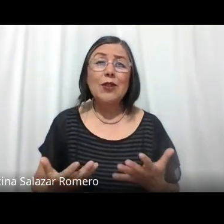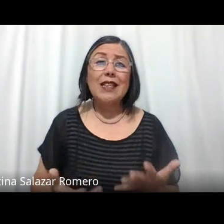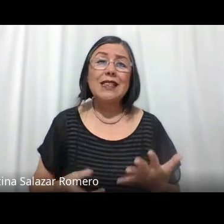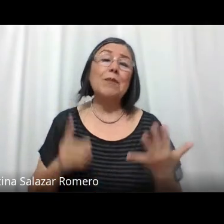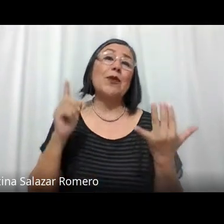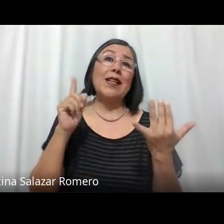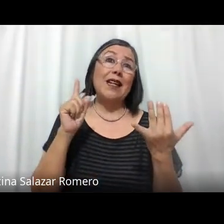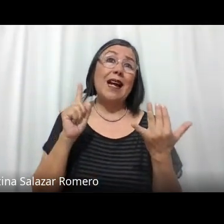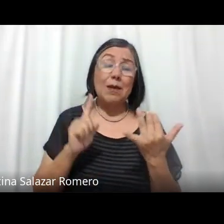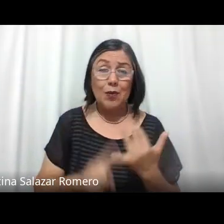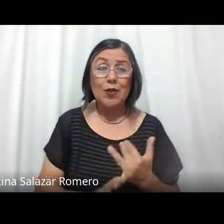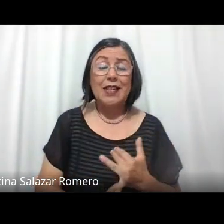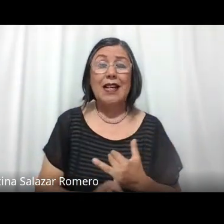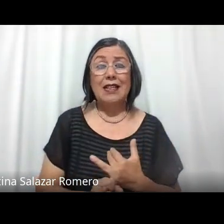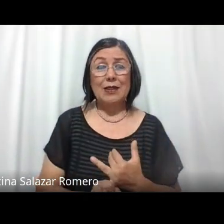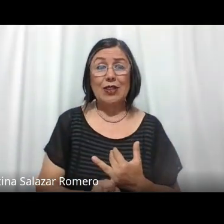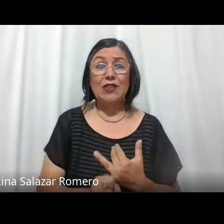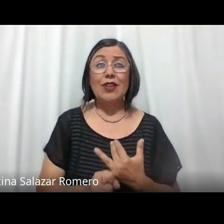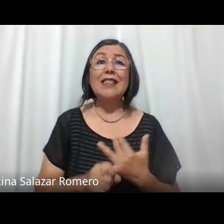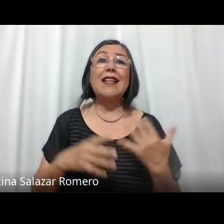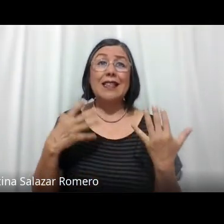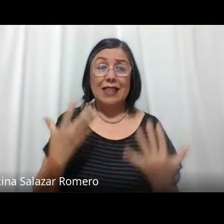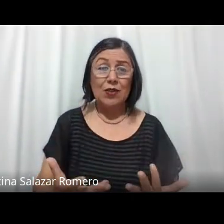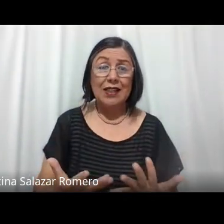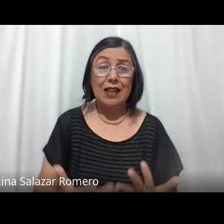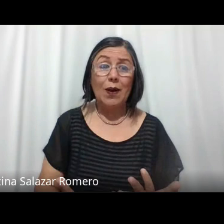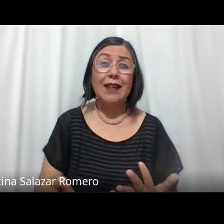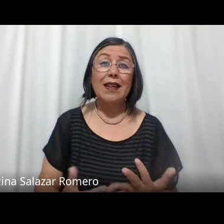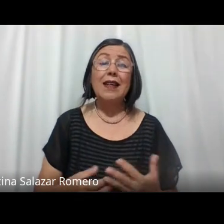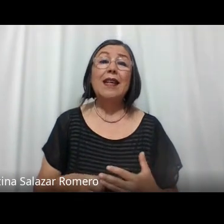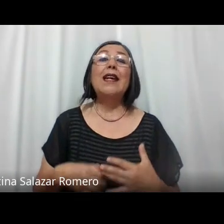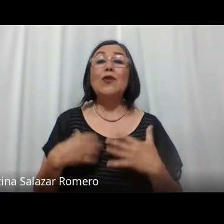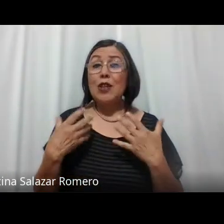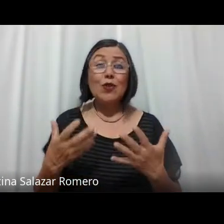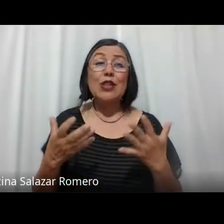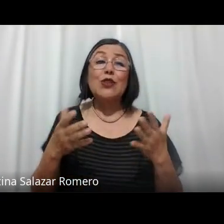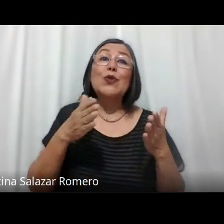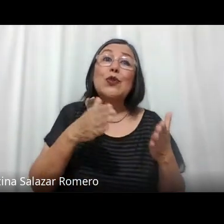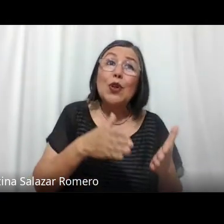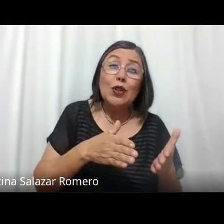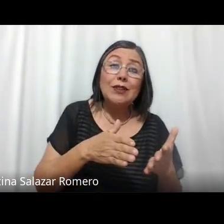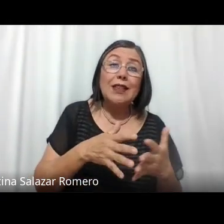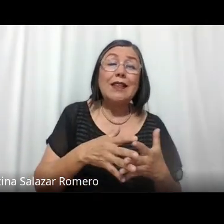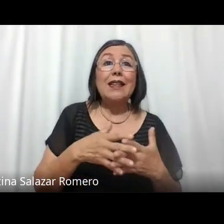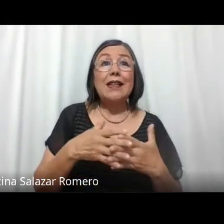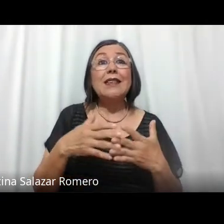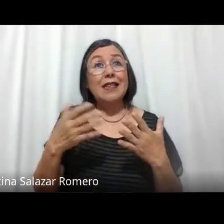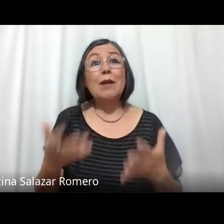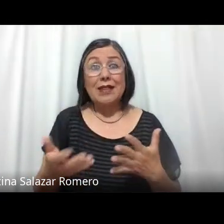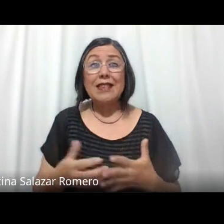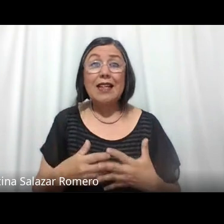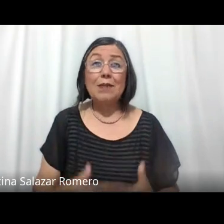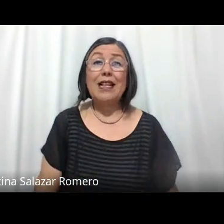gran importancia? Porque apoya a las personas sordas a que desarrollen el lenguaje, es un medio de instrucción